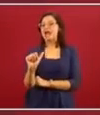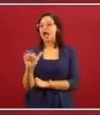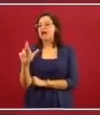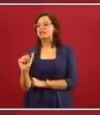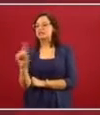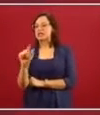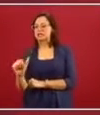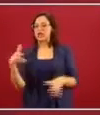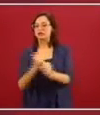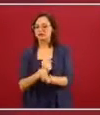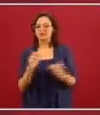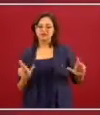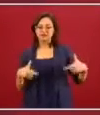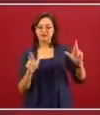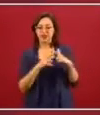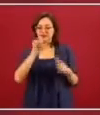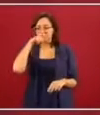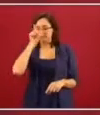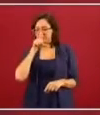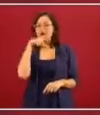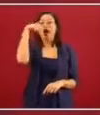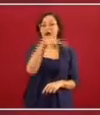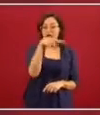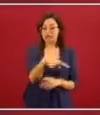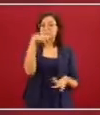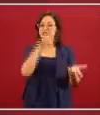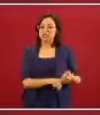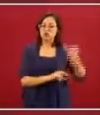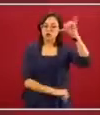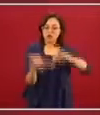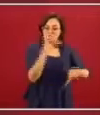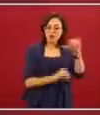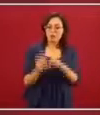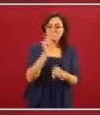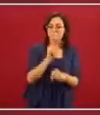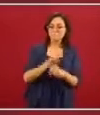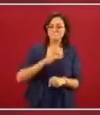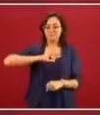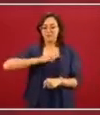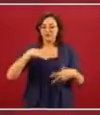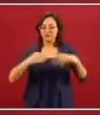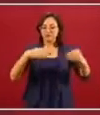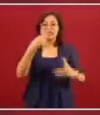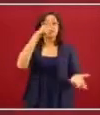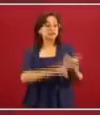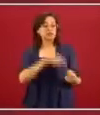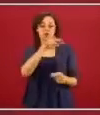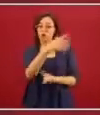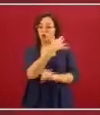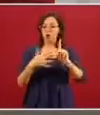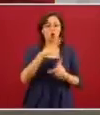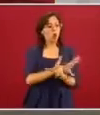desde el inicio, fue uno de los sitios donde se estableció un laboratorio auxiliar de vigilancia epidemiológica y tienen ahí toda la